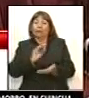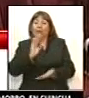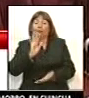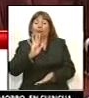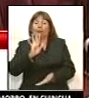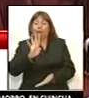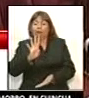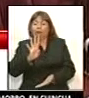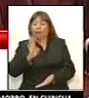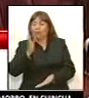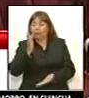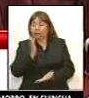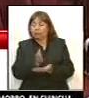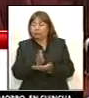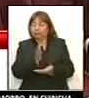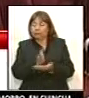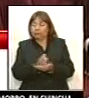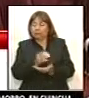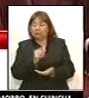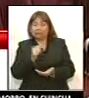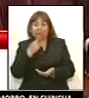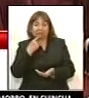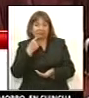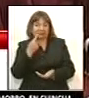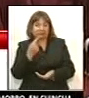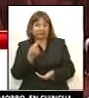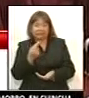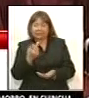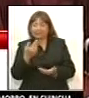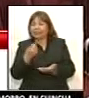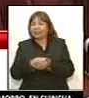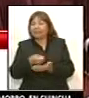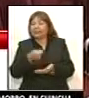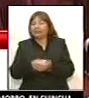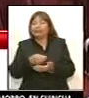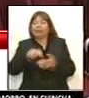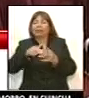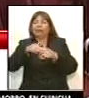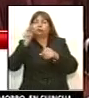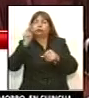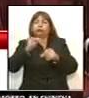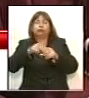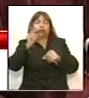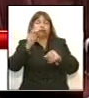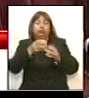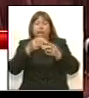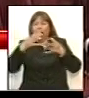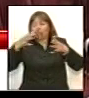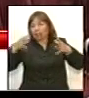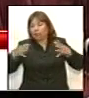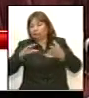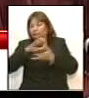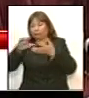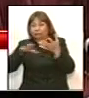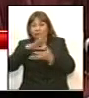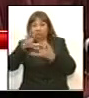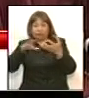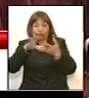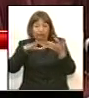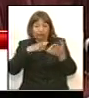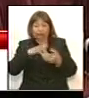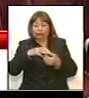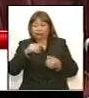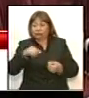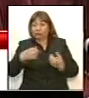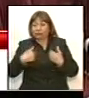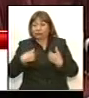sanciones a Venezuela. Y como muchos han creído, que promoviendo la migración exacerbada, exagerada, desordenada, porque en Perú tenemos ya